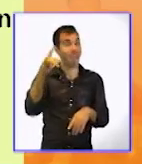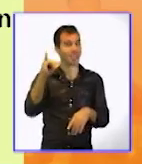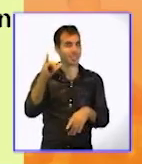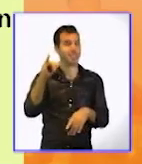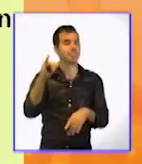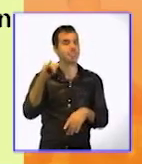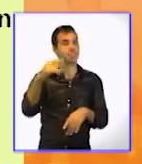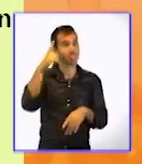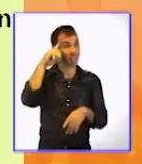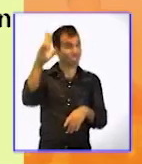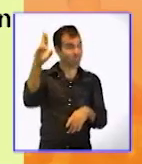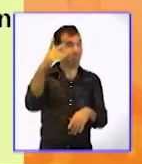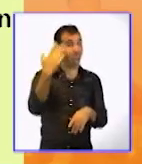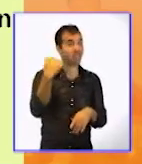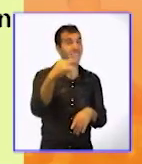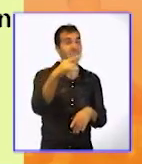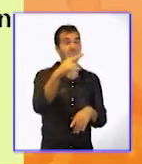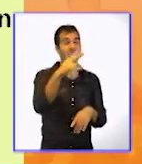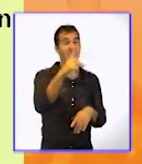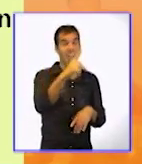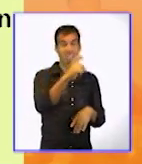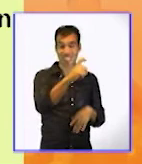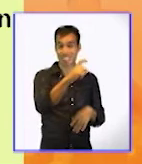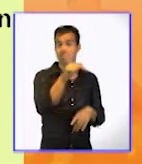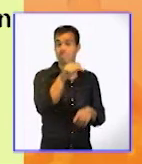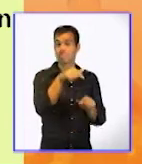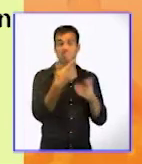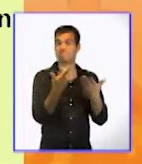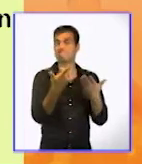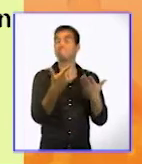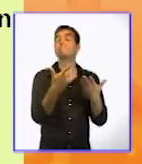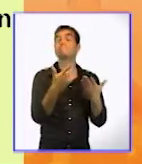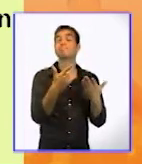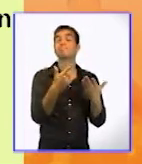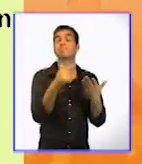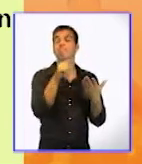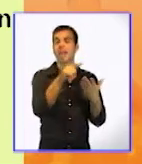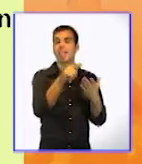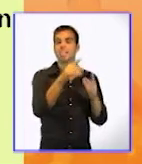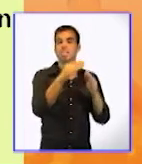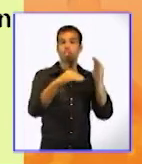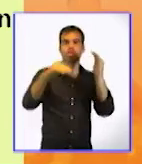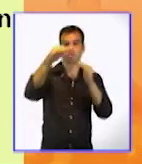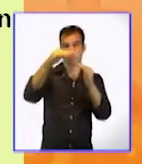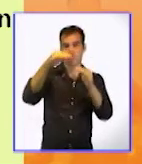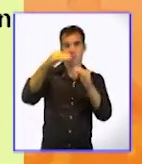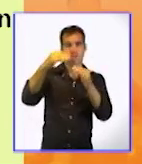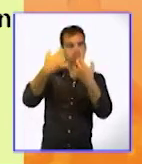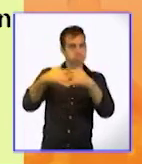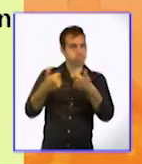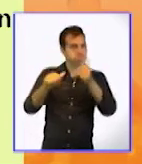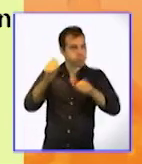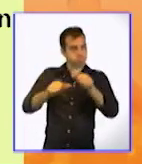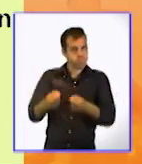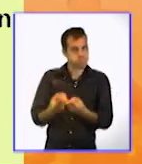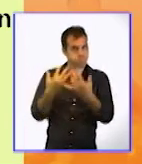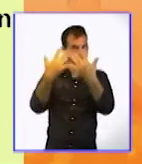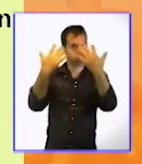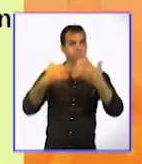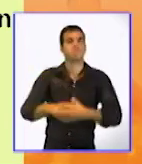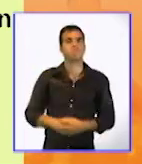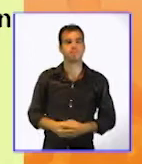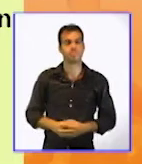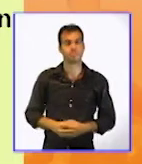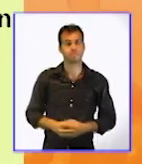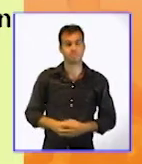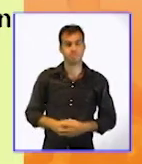KI. Recuerden que la KC era igual a los productos sobre los reaccionantes. La KI es igual, es decir, los productos sobre los reaccionantes, la concentración